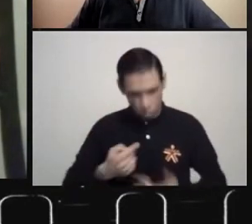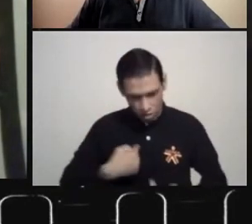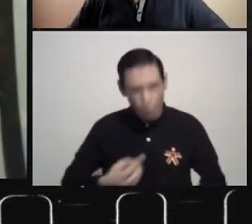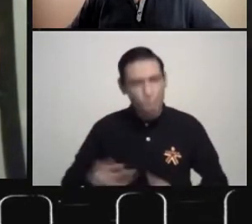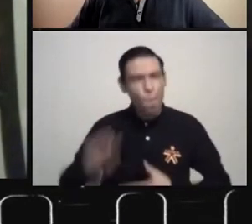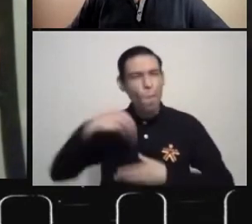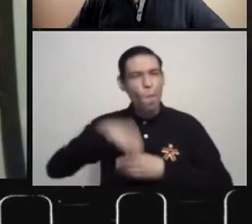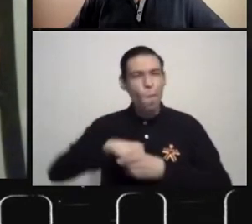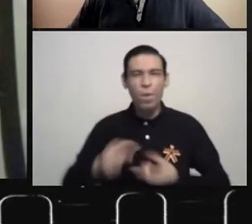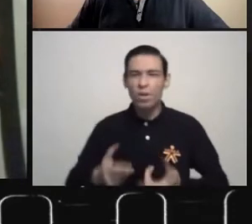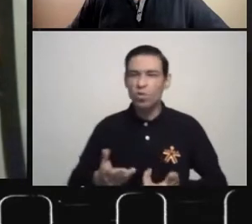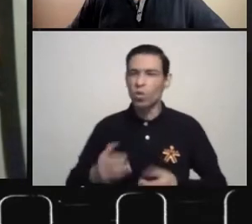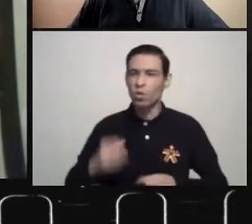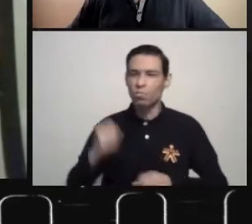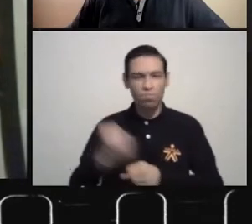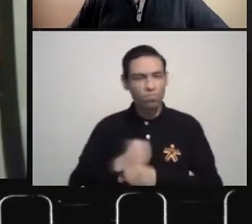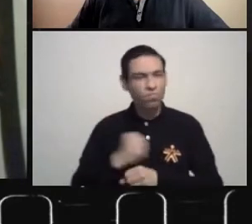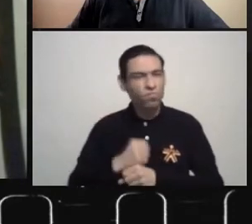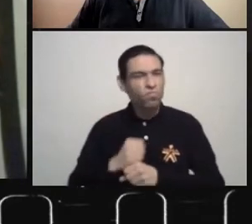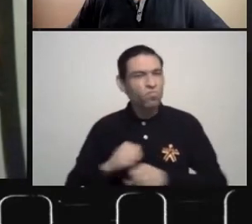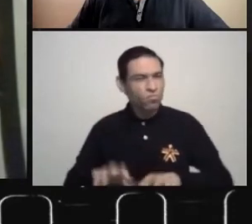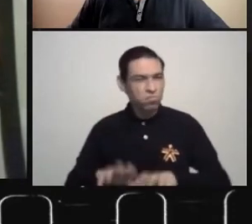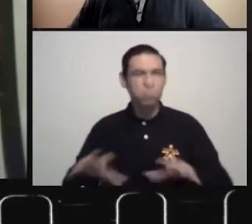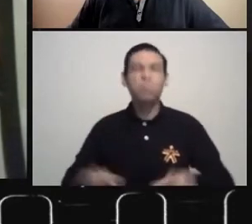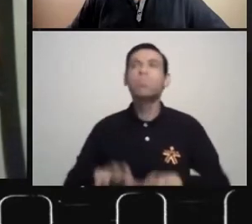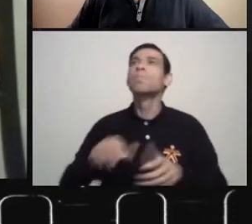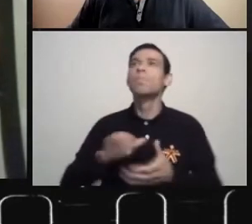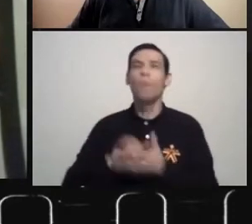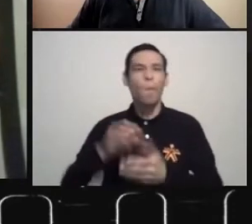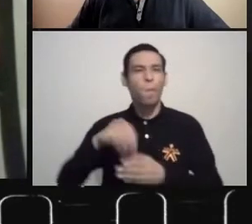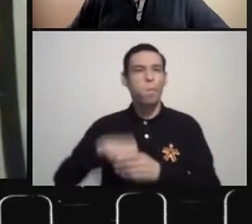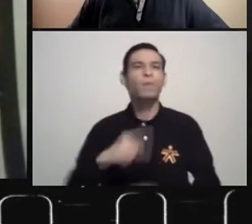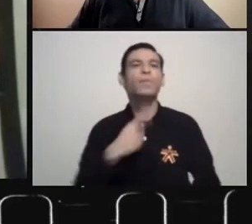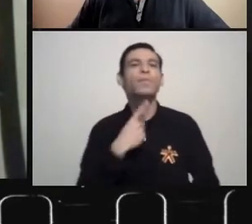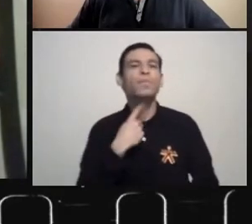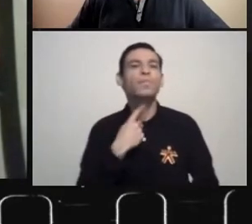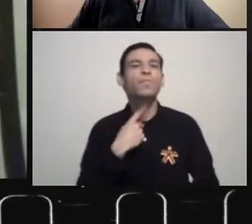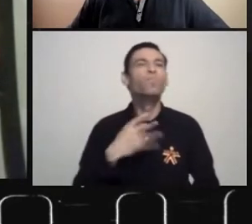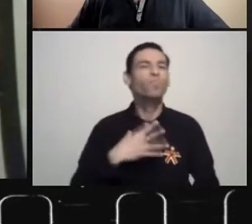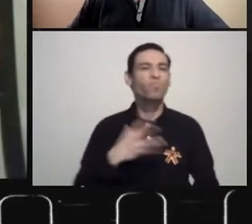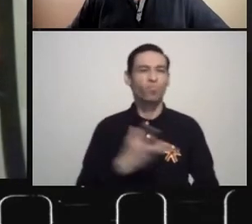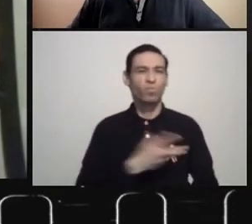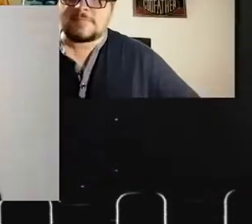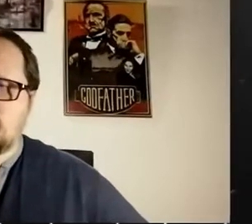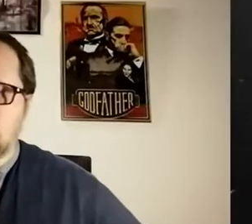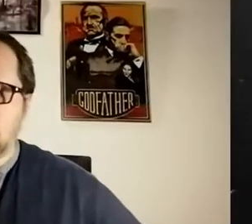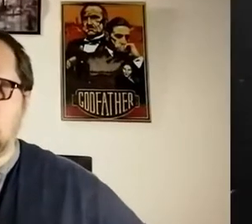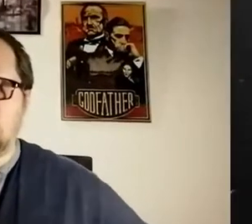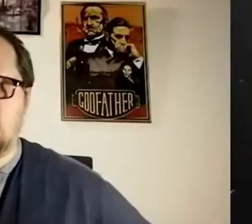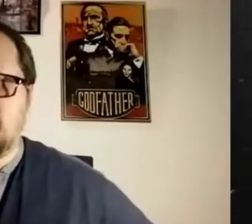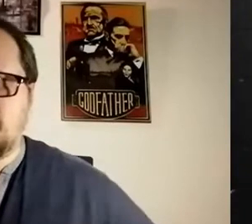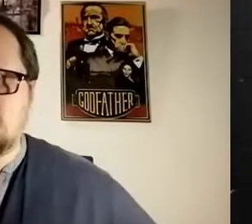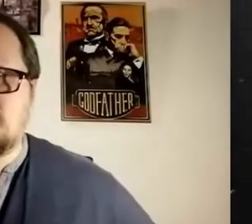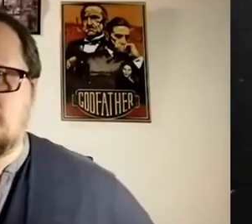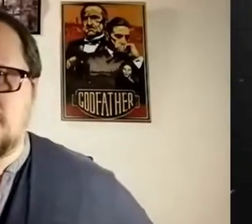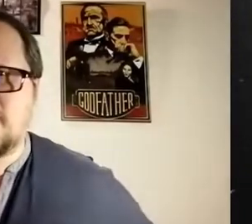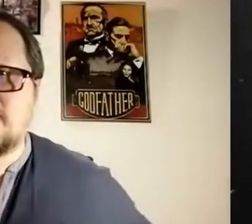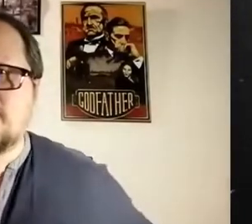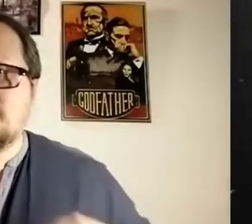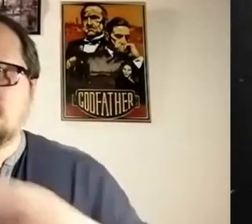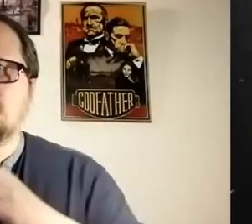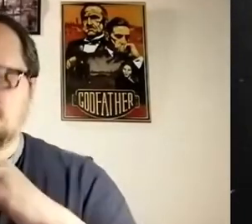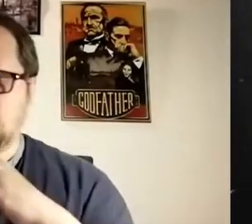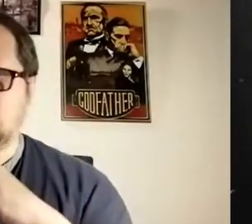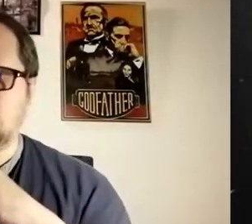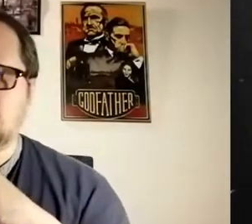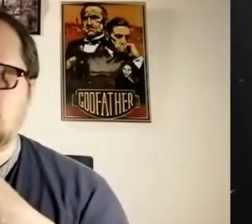que resalto y que me encanta y somos afortunados de poder hacerlo. Perdón, Y yo yo le quiero abonar añadiría una eso cosa que también.